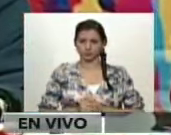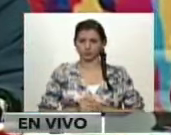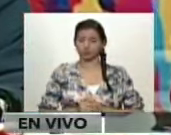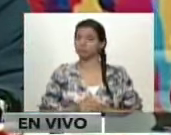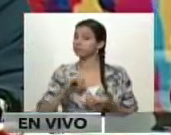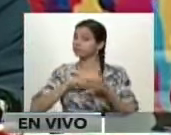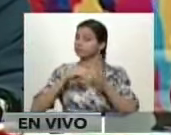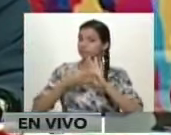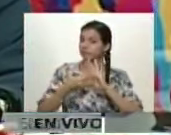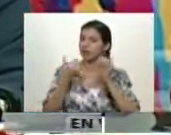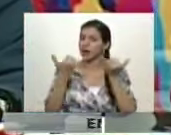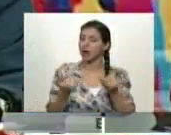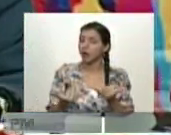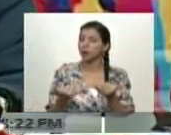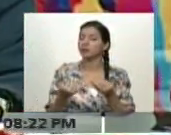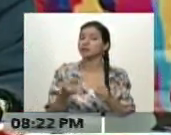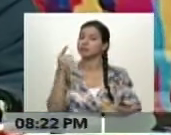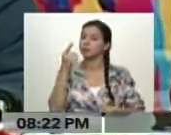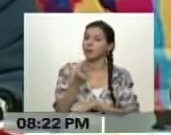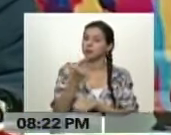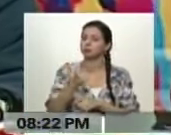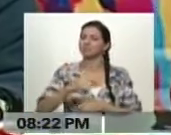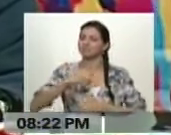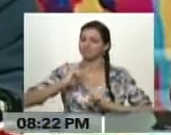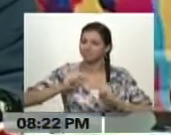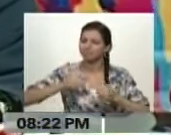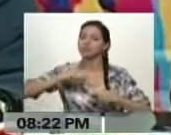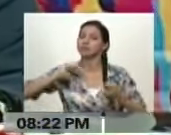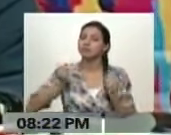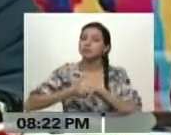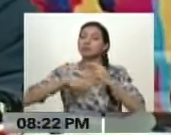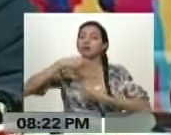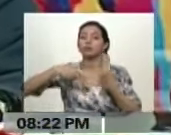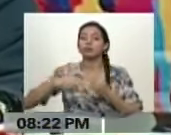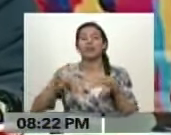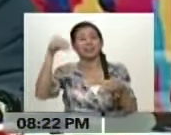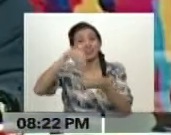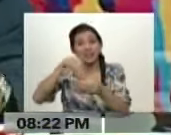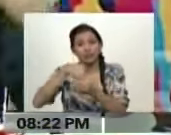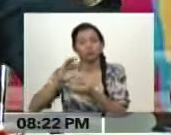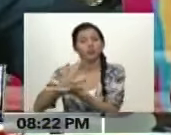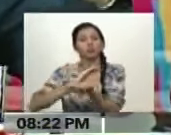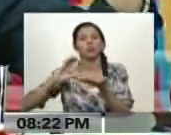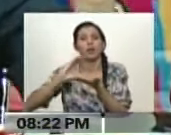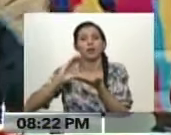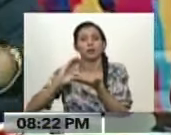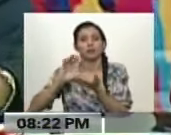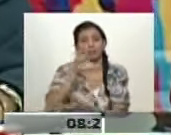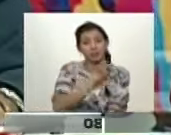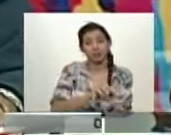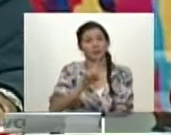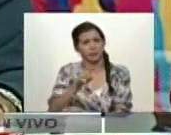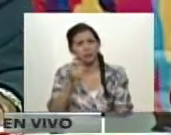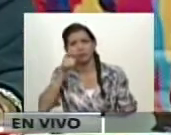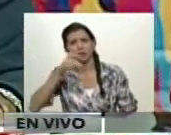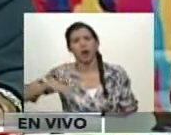Quiere decir que estamos obligados a hacer una revolución económica productiva en las ciudades y también en el campo.